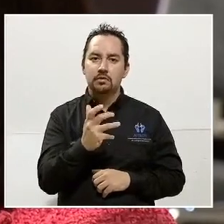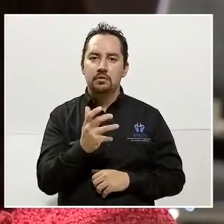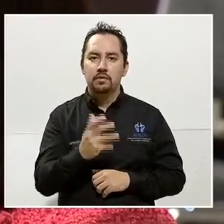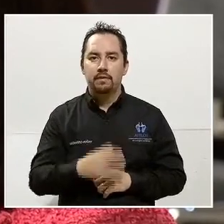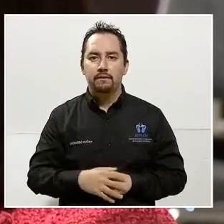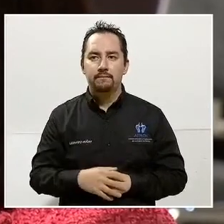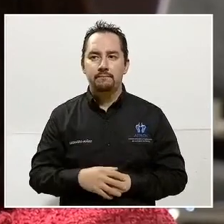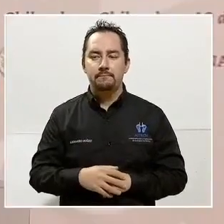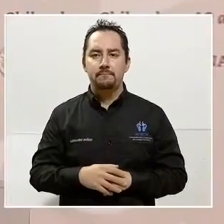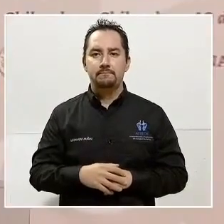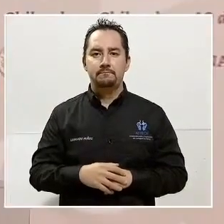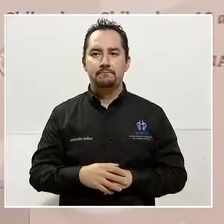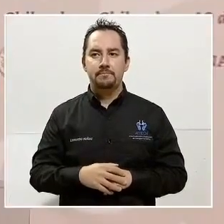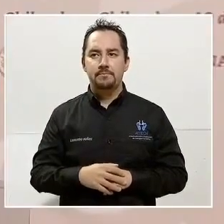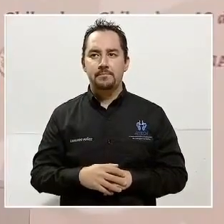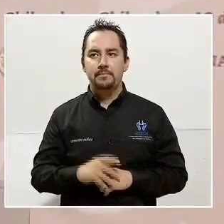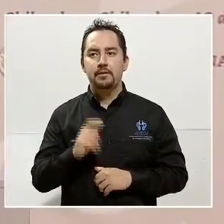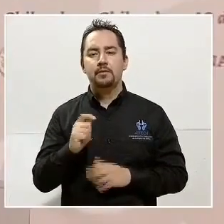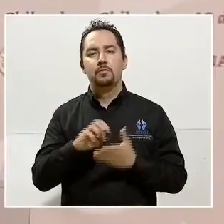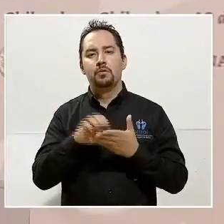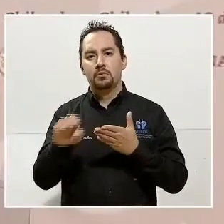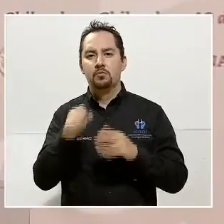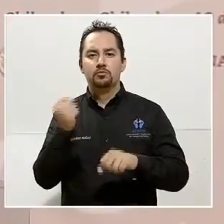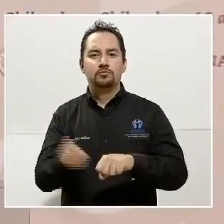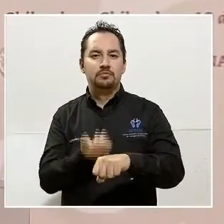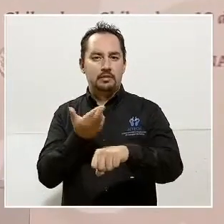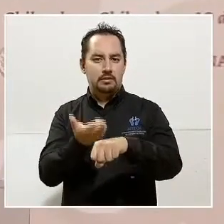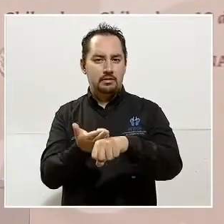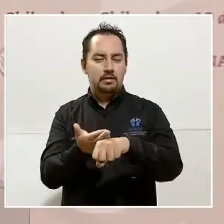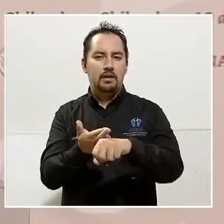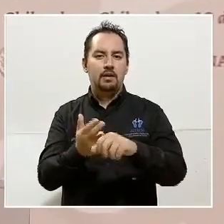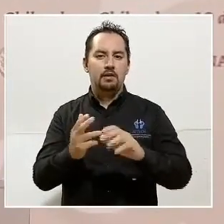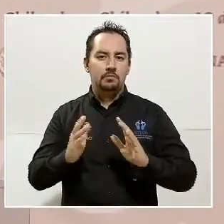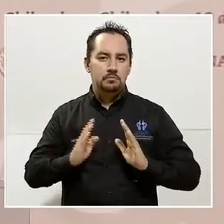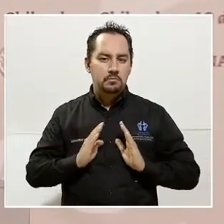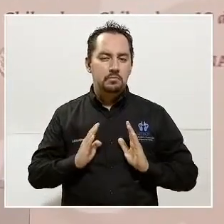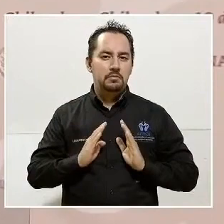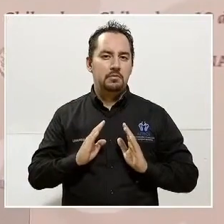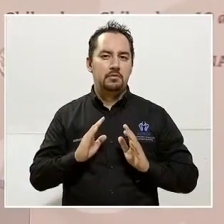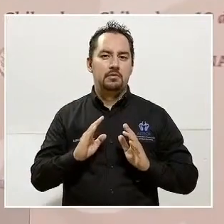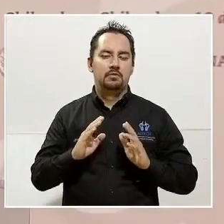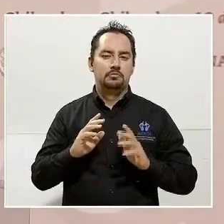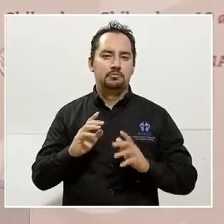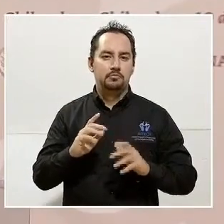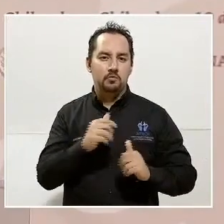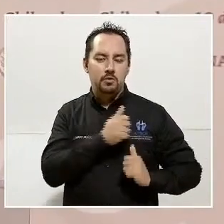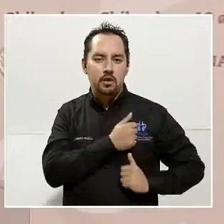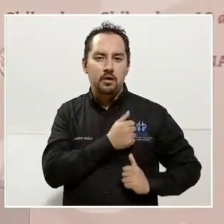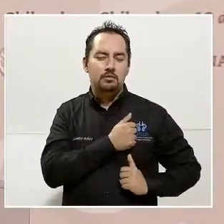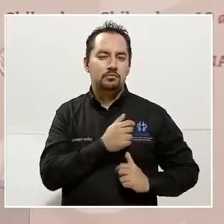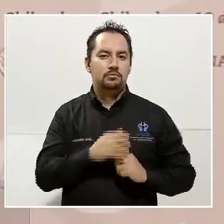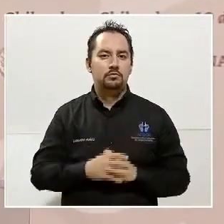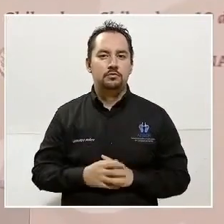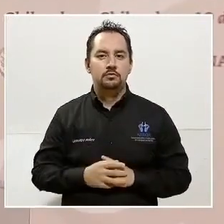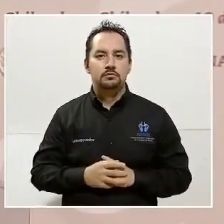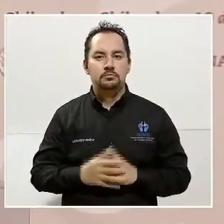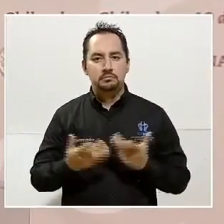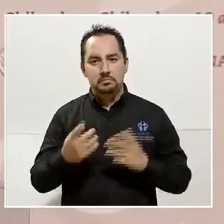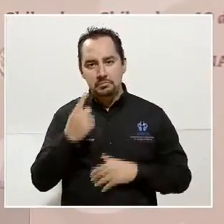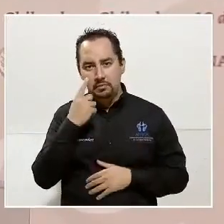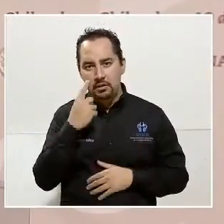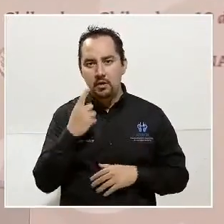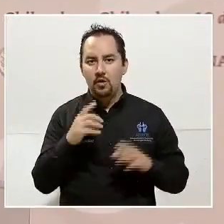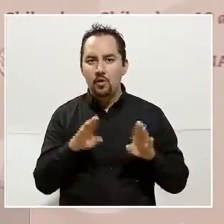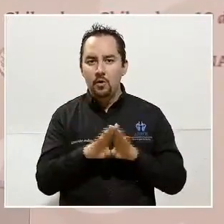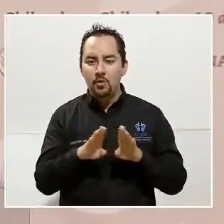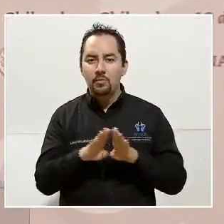como son las secretarías de la Defensa y Marina. Pero fíjense cómo han